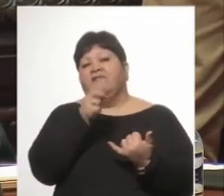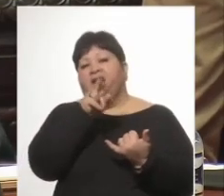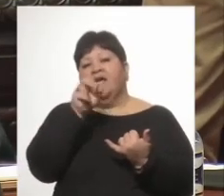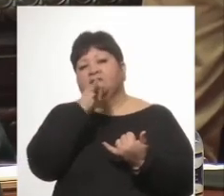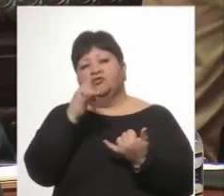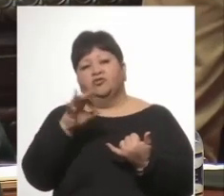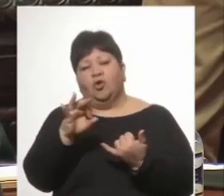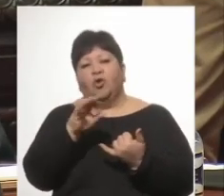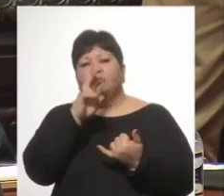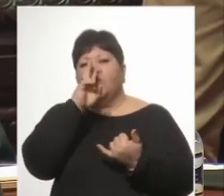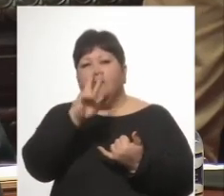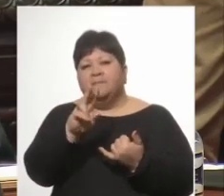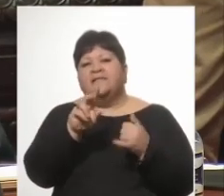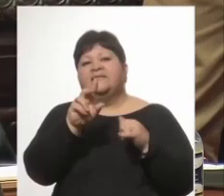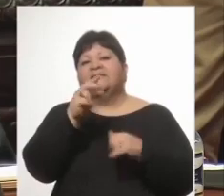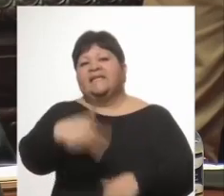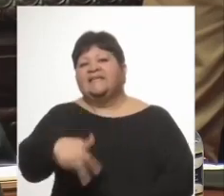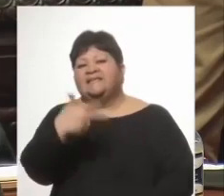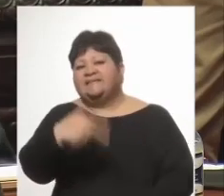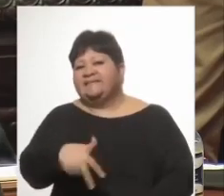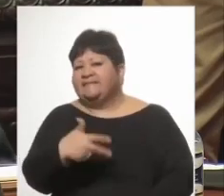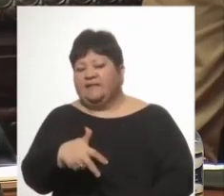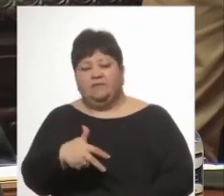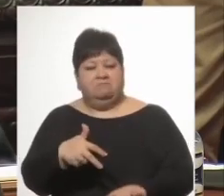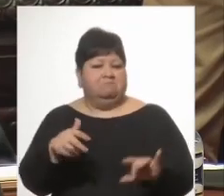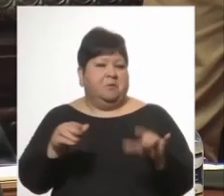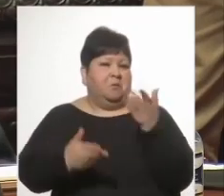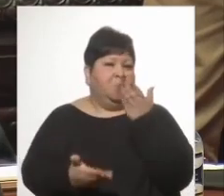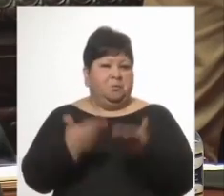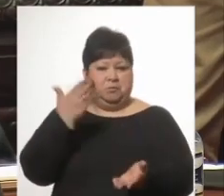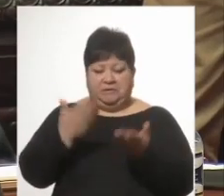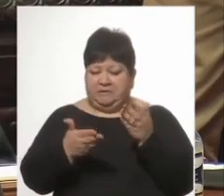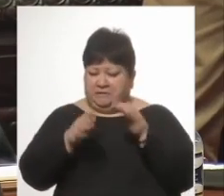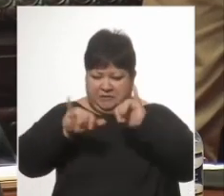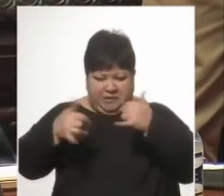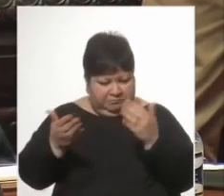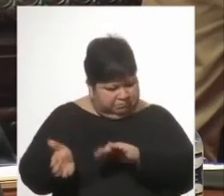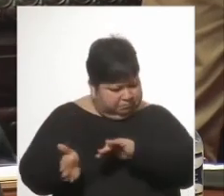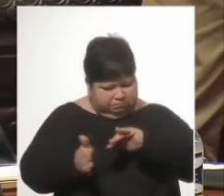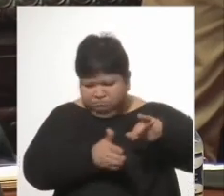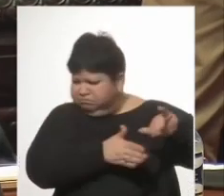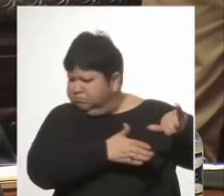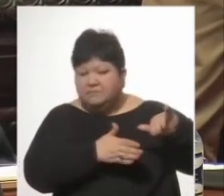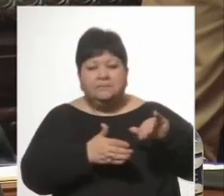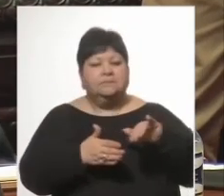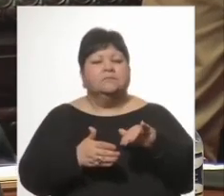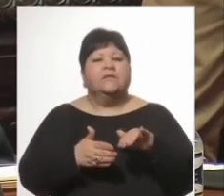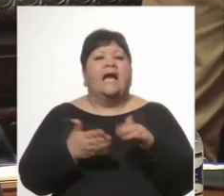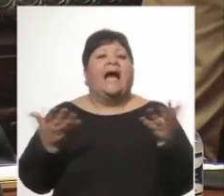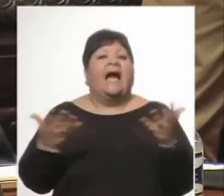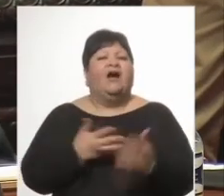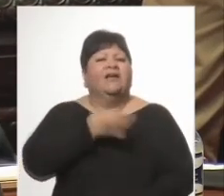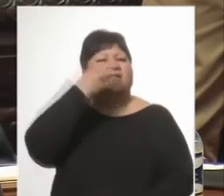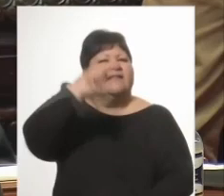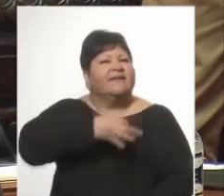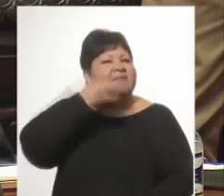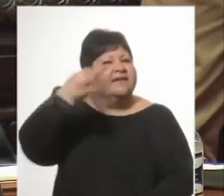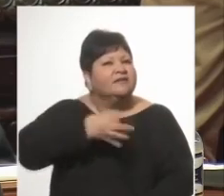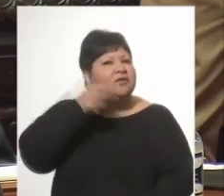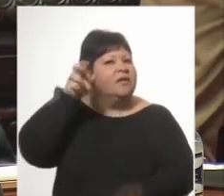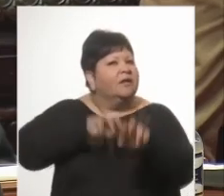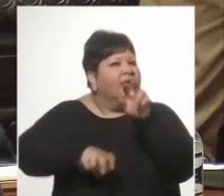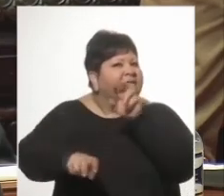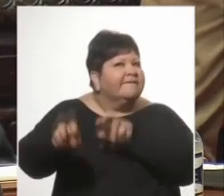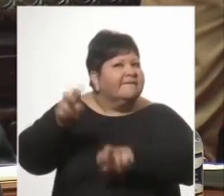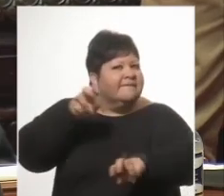año 2013. Se entendía ahora que estas declaraciones buscaban